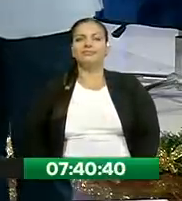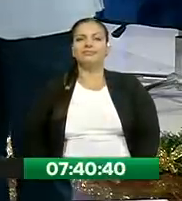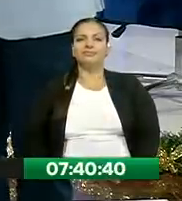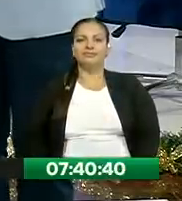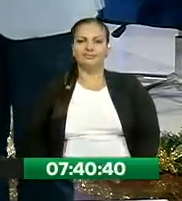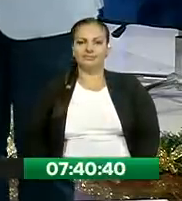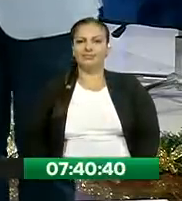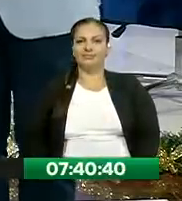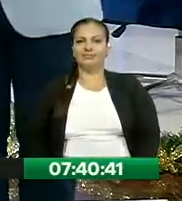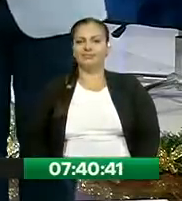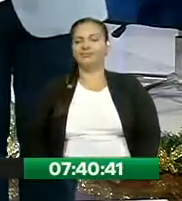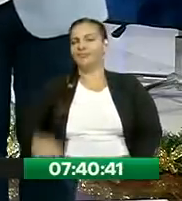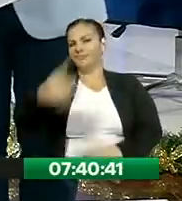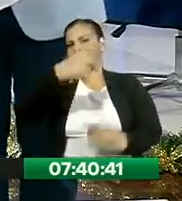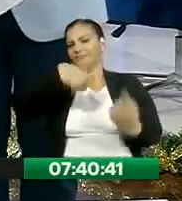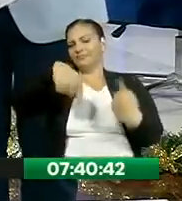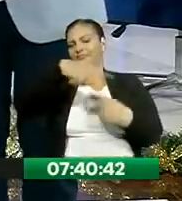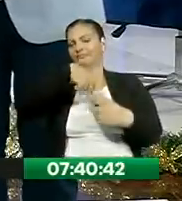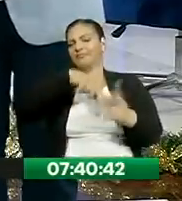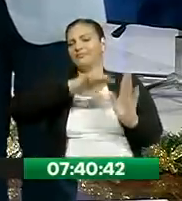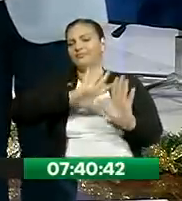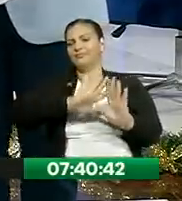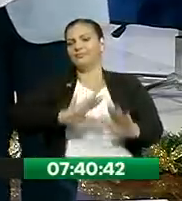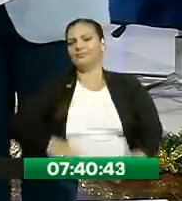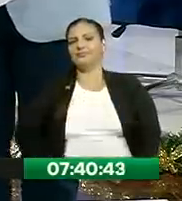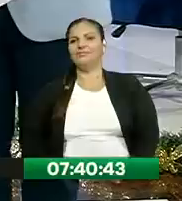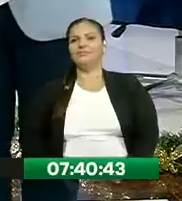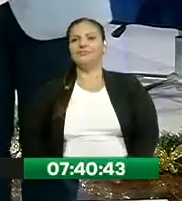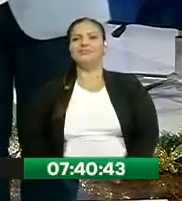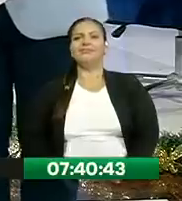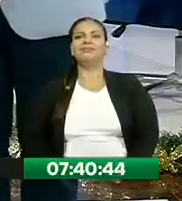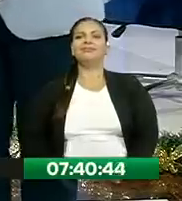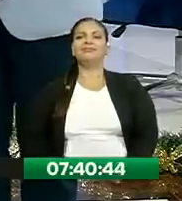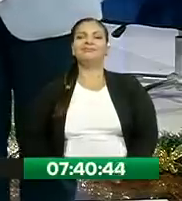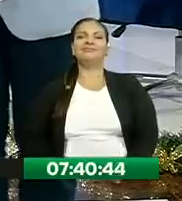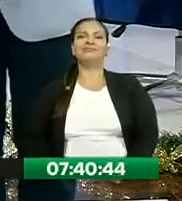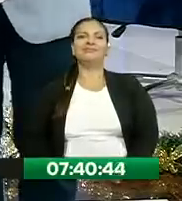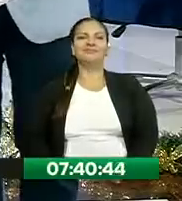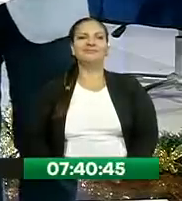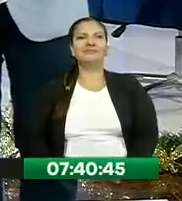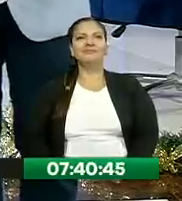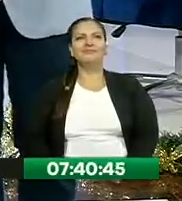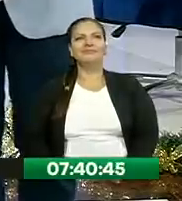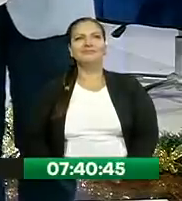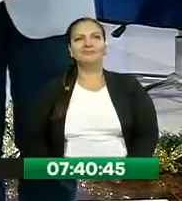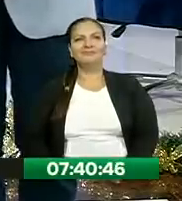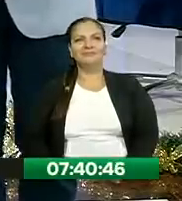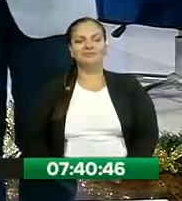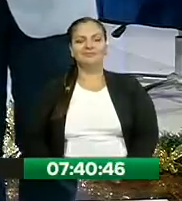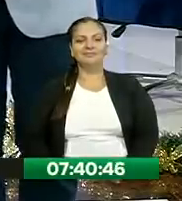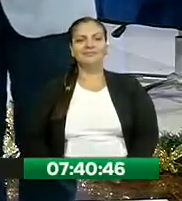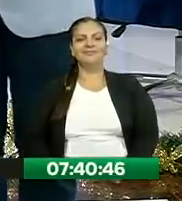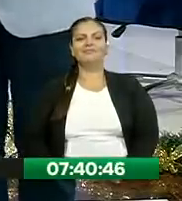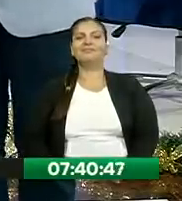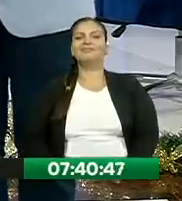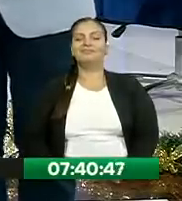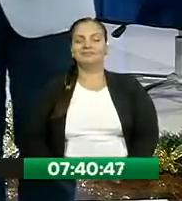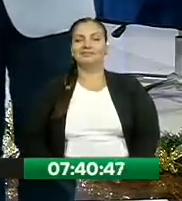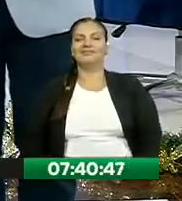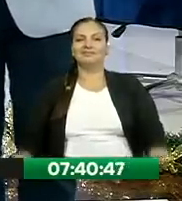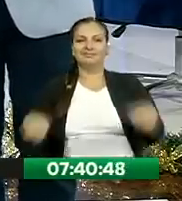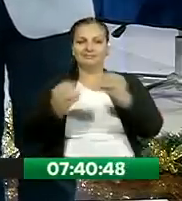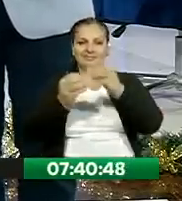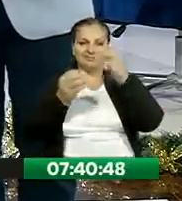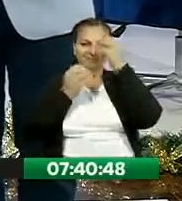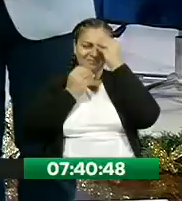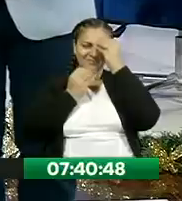debiendo la vueltita, claro, para sí, las fans del asilo San José. Morales náticas tiene Artisa. Claro, totalmente. Bueno, tenemos más información. Claro que